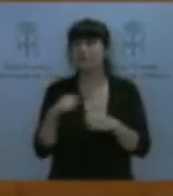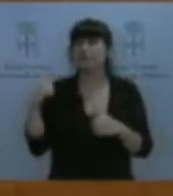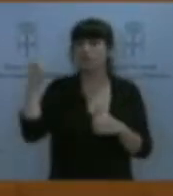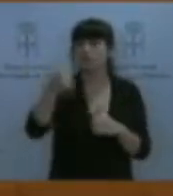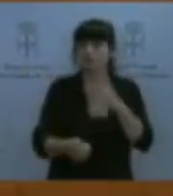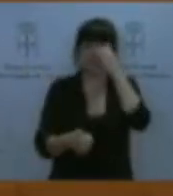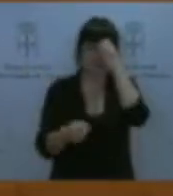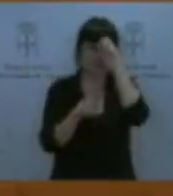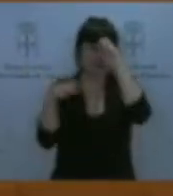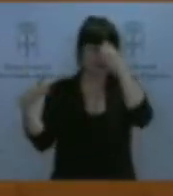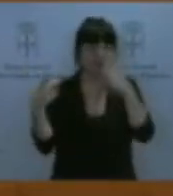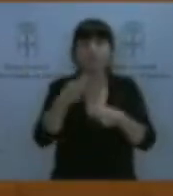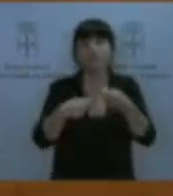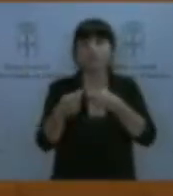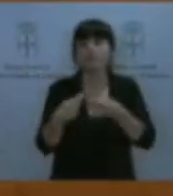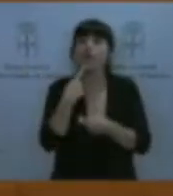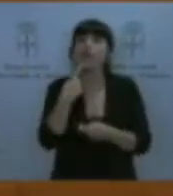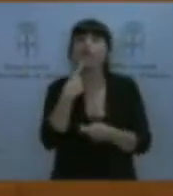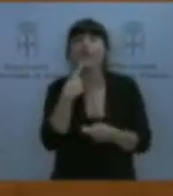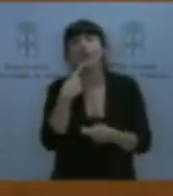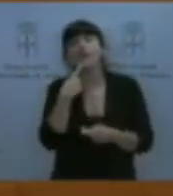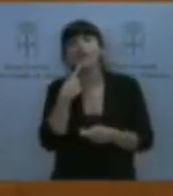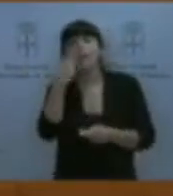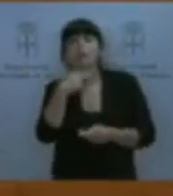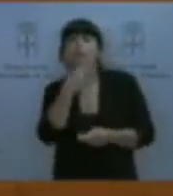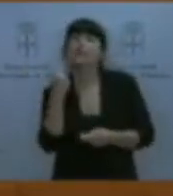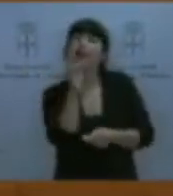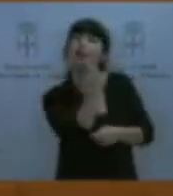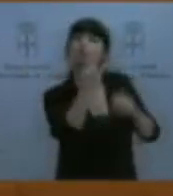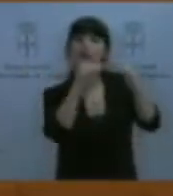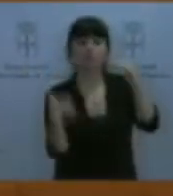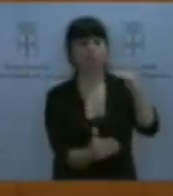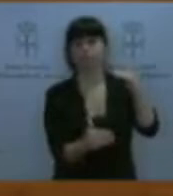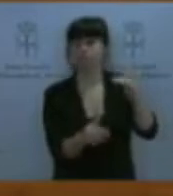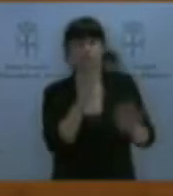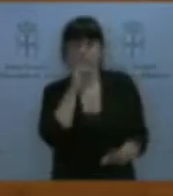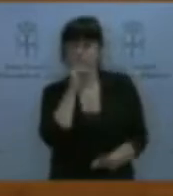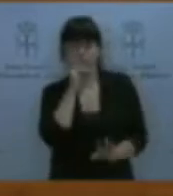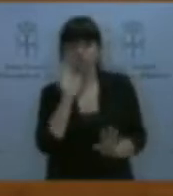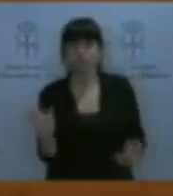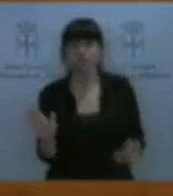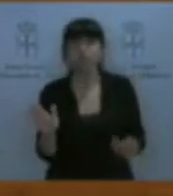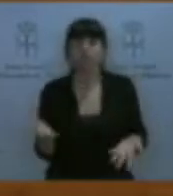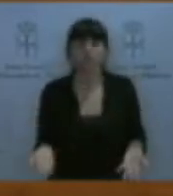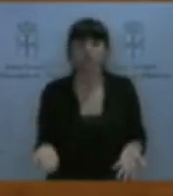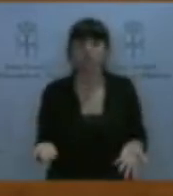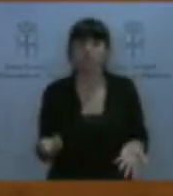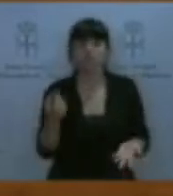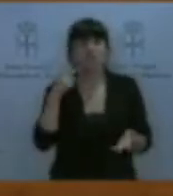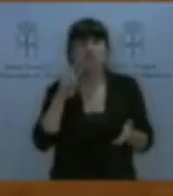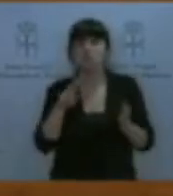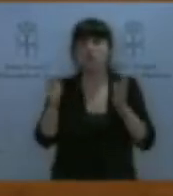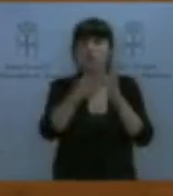visto por ningún lado. Cualquier transición no se puede ni se debe reducir a fijar un calendario de cierre de instalaciones de generación, decía